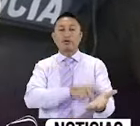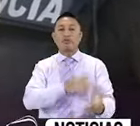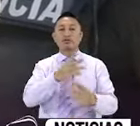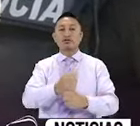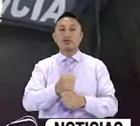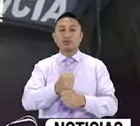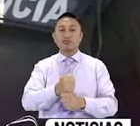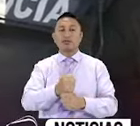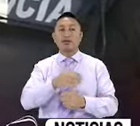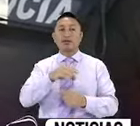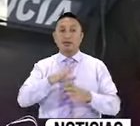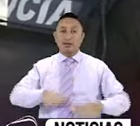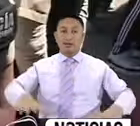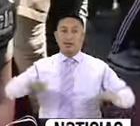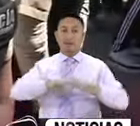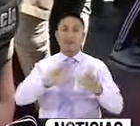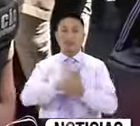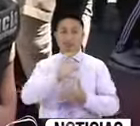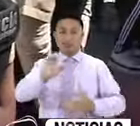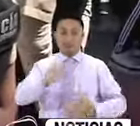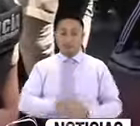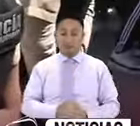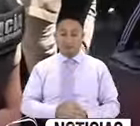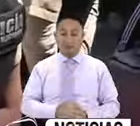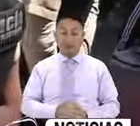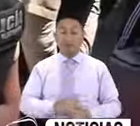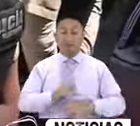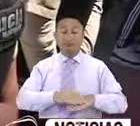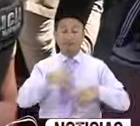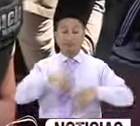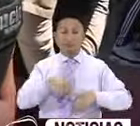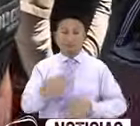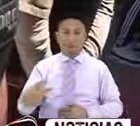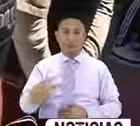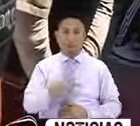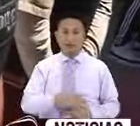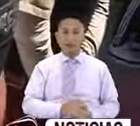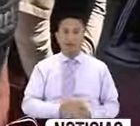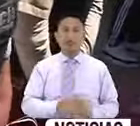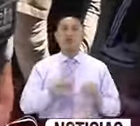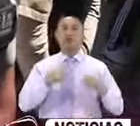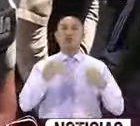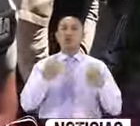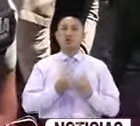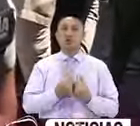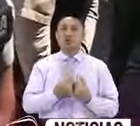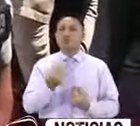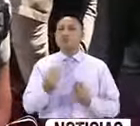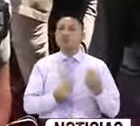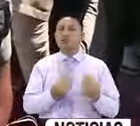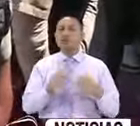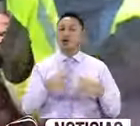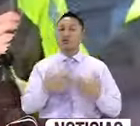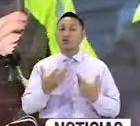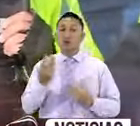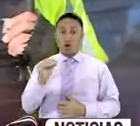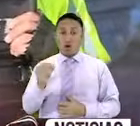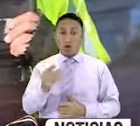espacios educativos. Esto luego de identificar cómo operan las bandas delictivas que reclutan